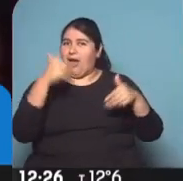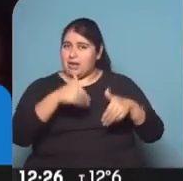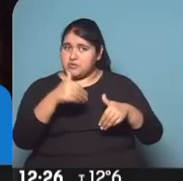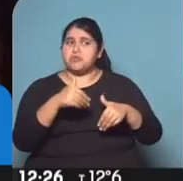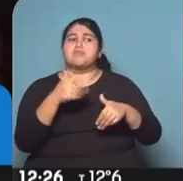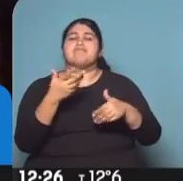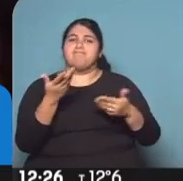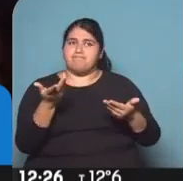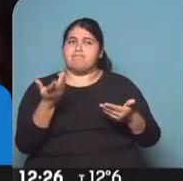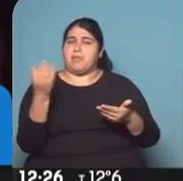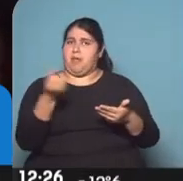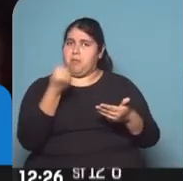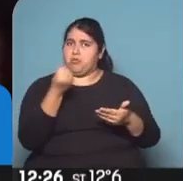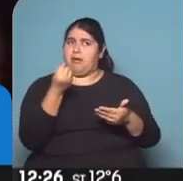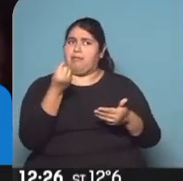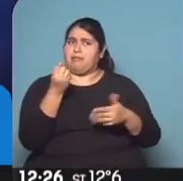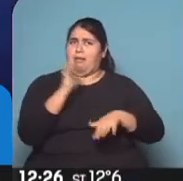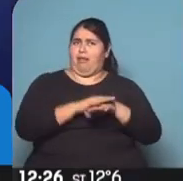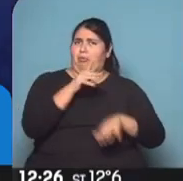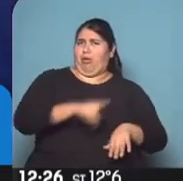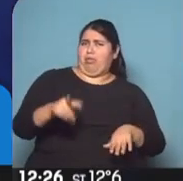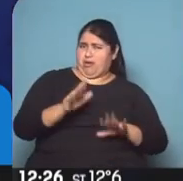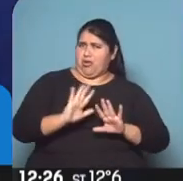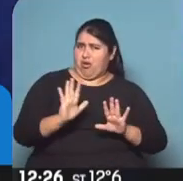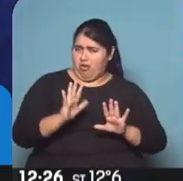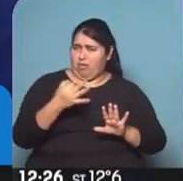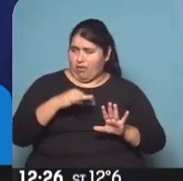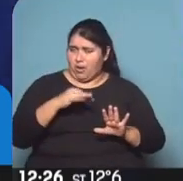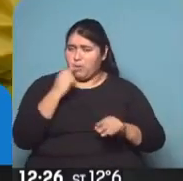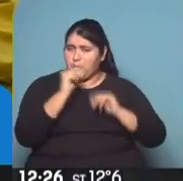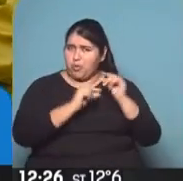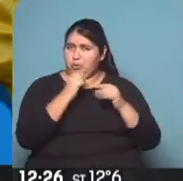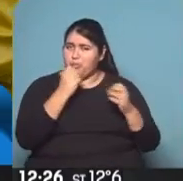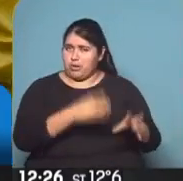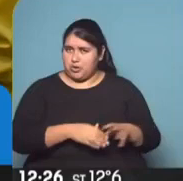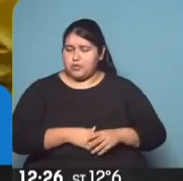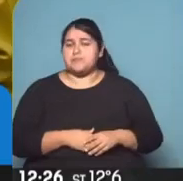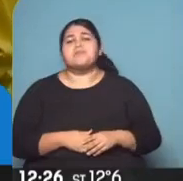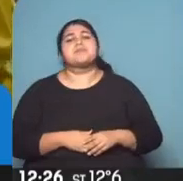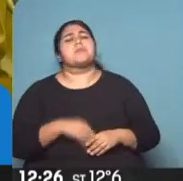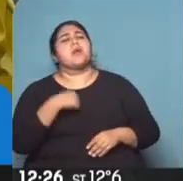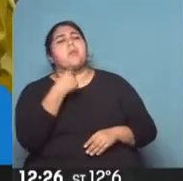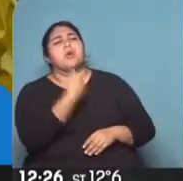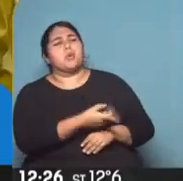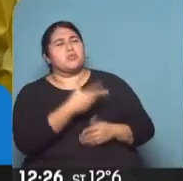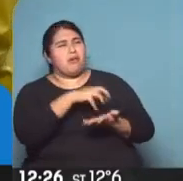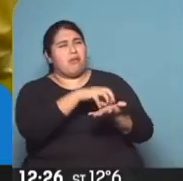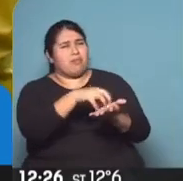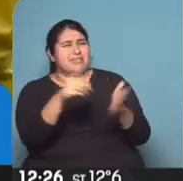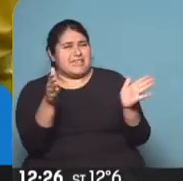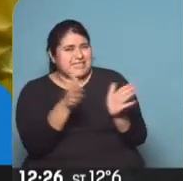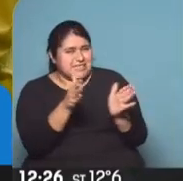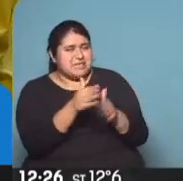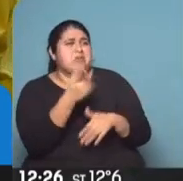casi estás dando la responsabilidad desde mi punto de vista como es para las pequeñas empresas por ejemplo hablamos de un